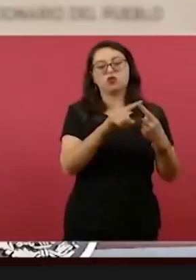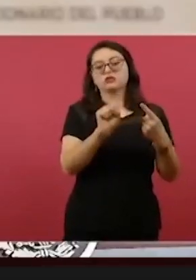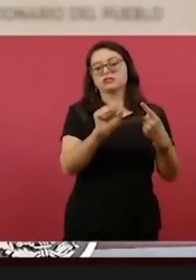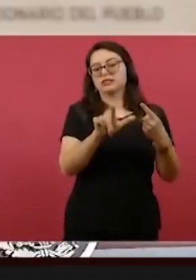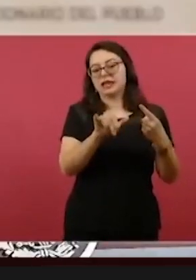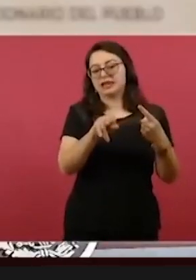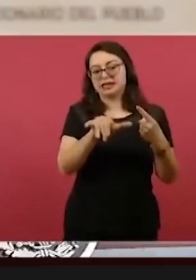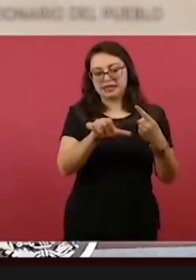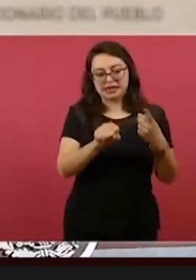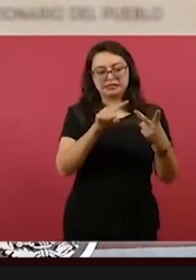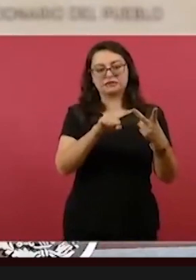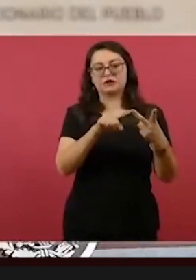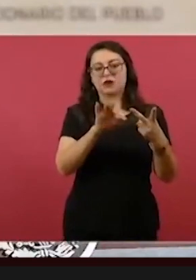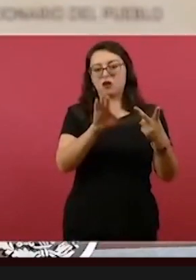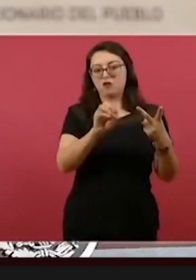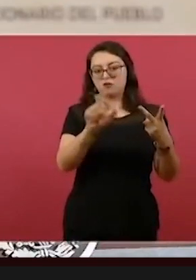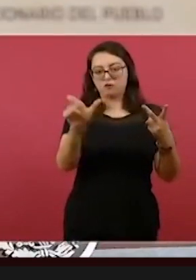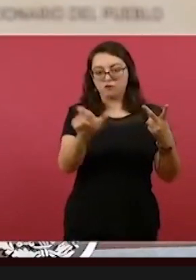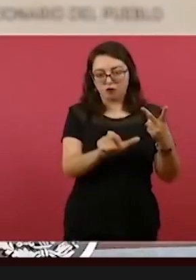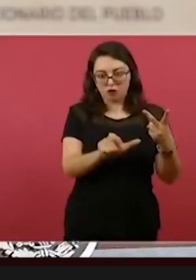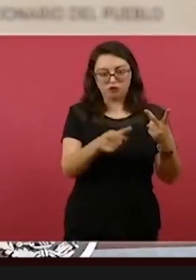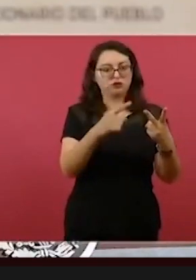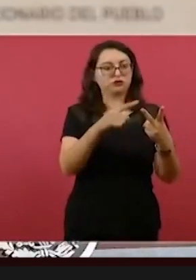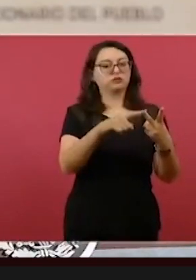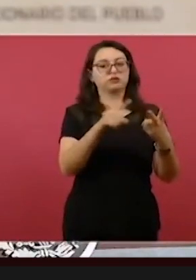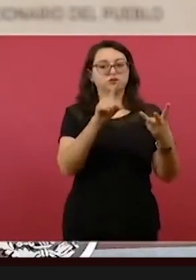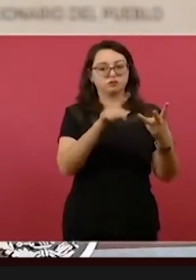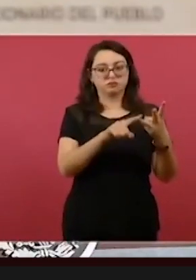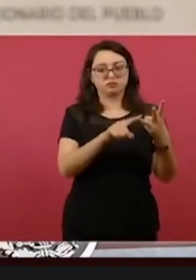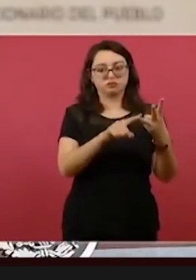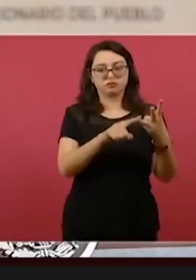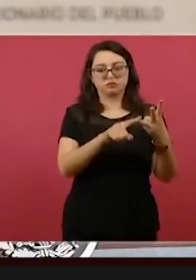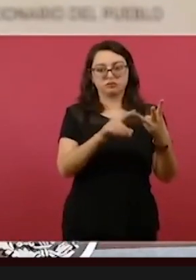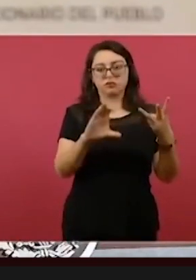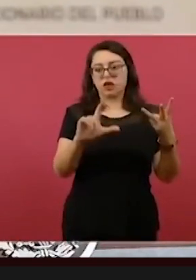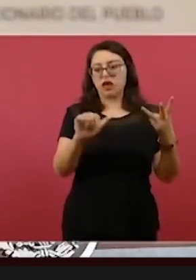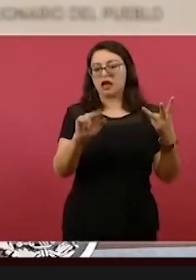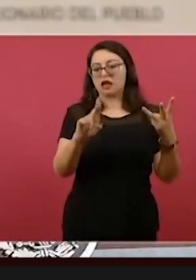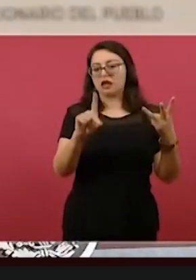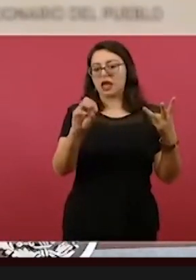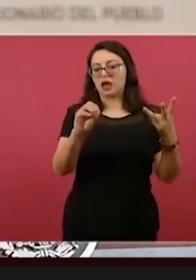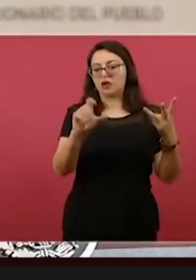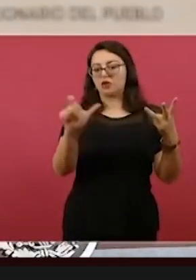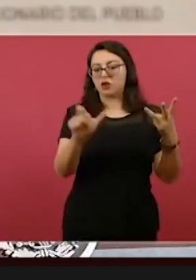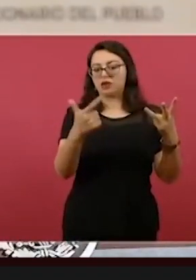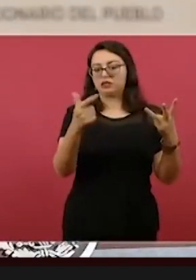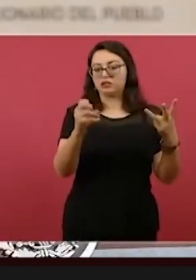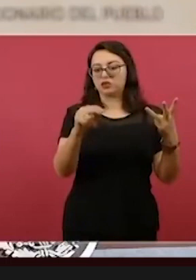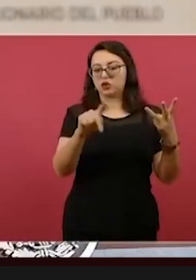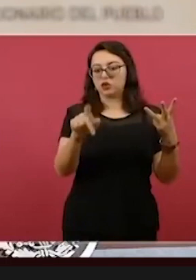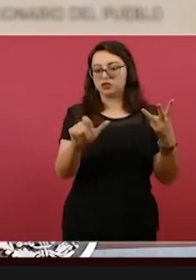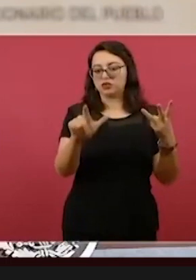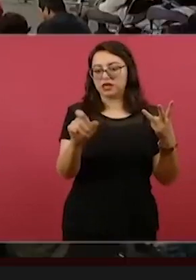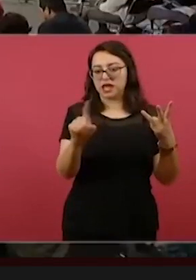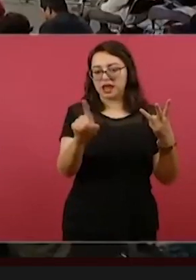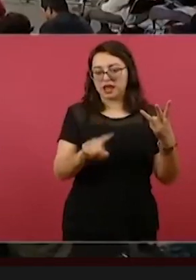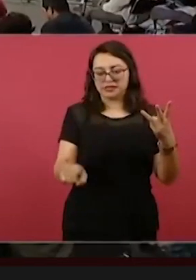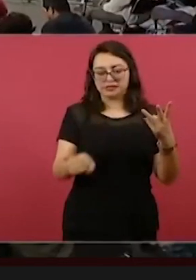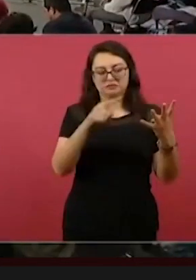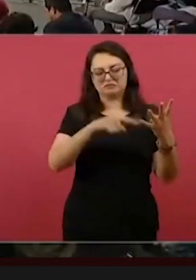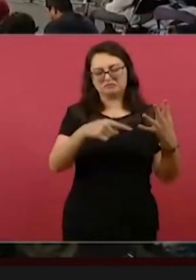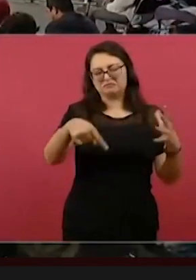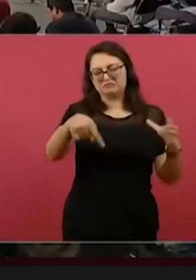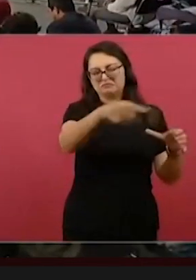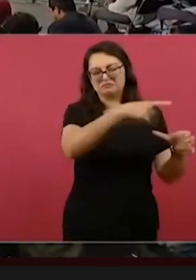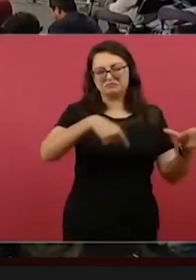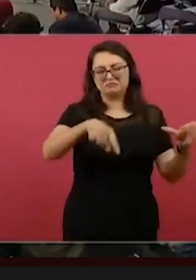presunto acto de corrupción, lo que se señala no es el mal del servidor público, mucho menos se da un ejemplo con la sanción, sino que